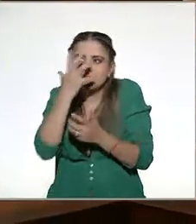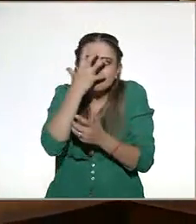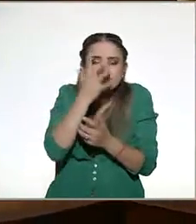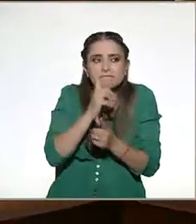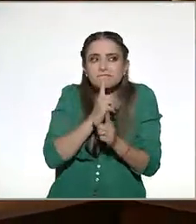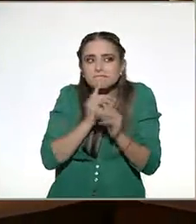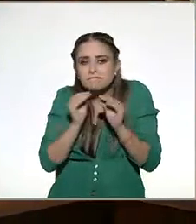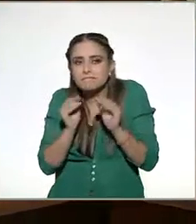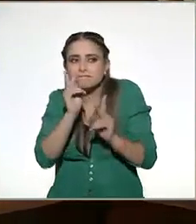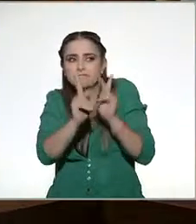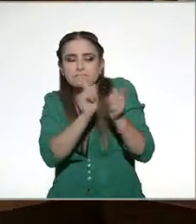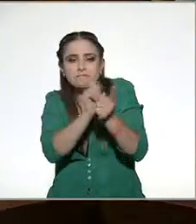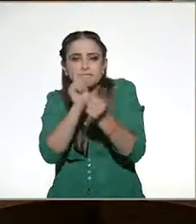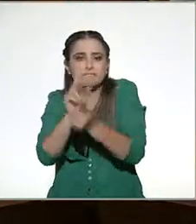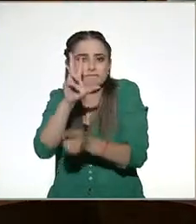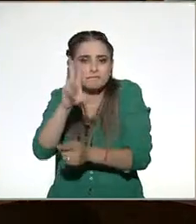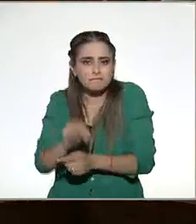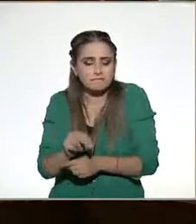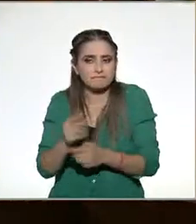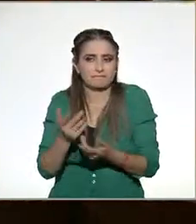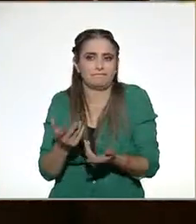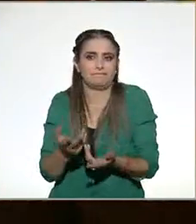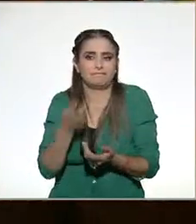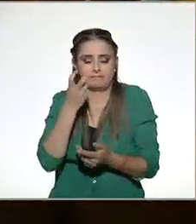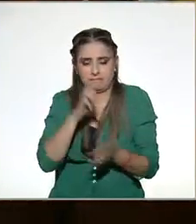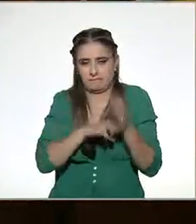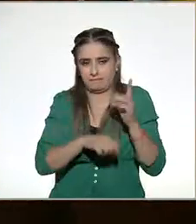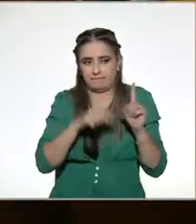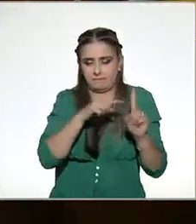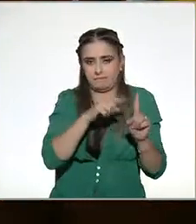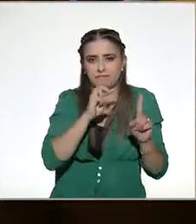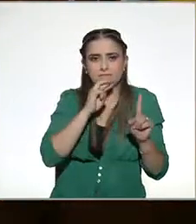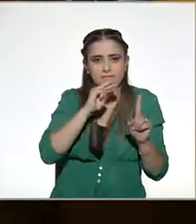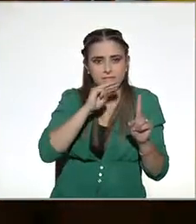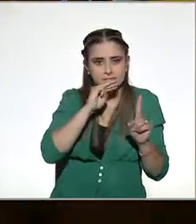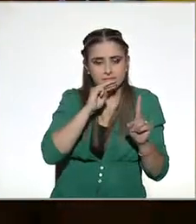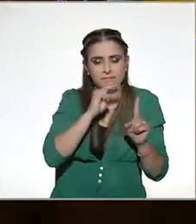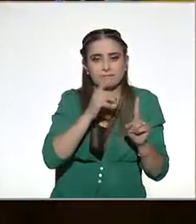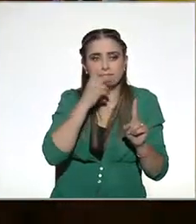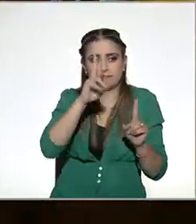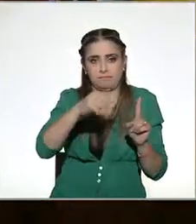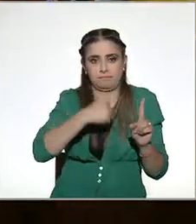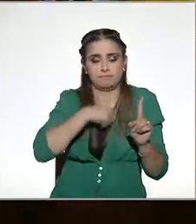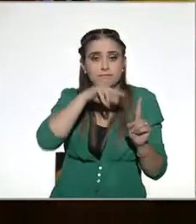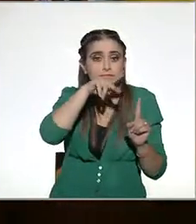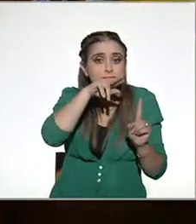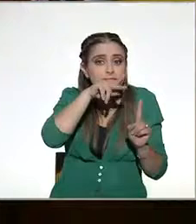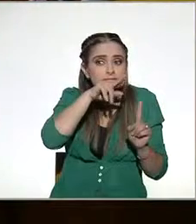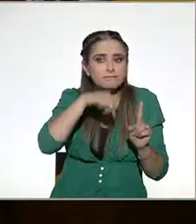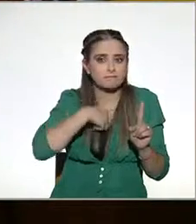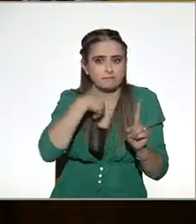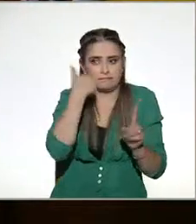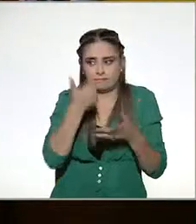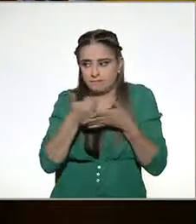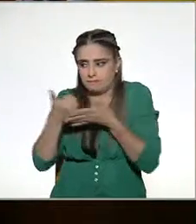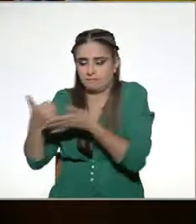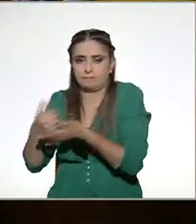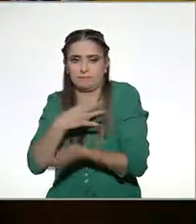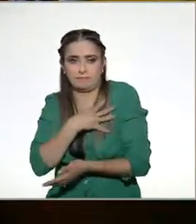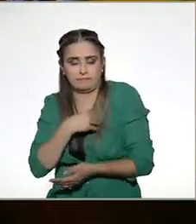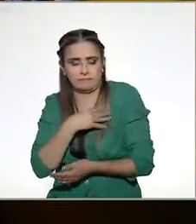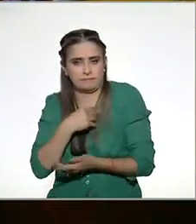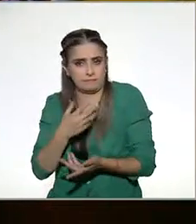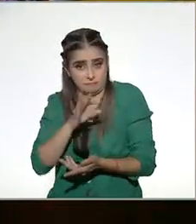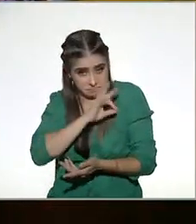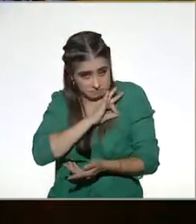cómo podemos, la mamá en este testimonio dice, yo me preocupa y yo quisiera ayudarlo. Uno puede